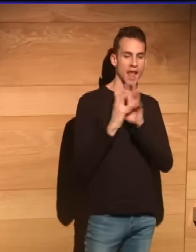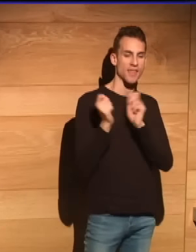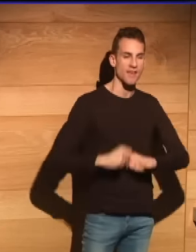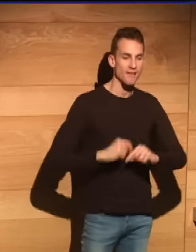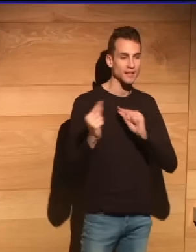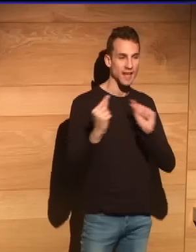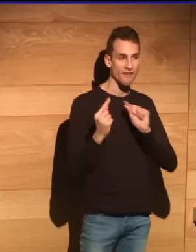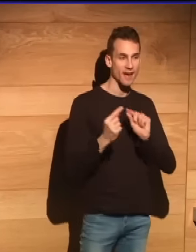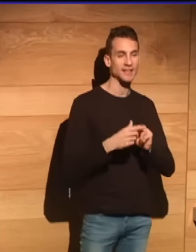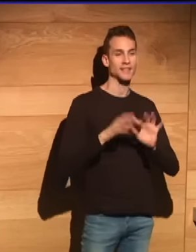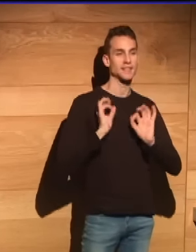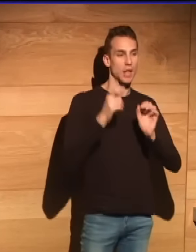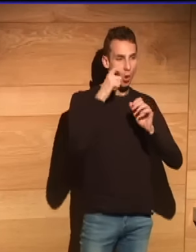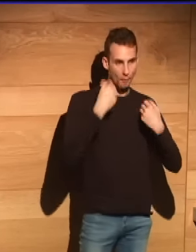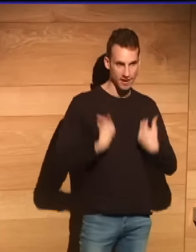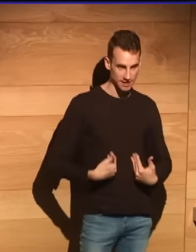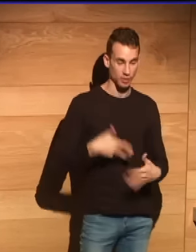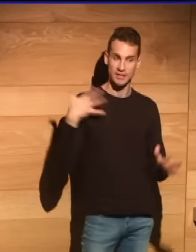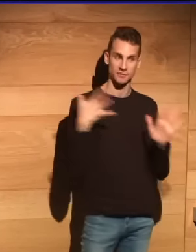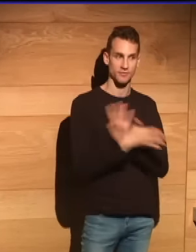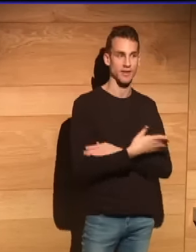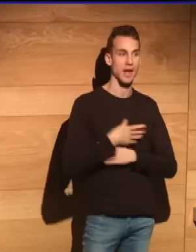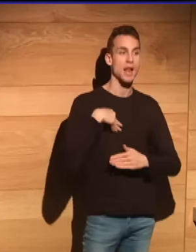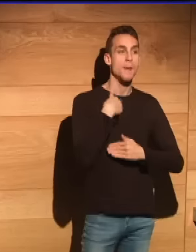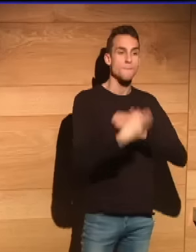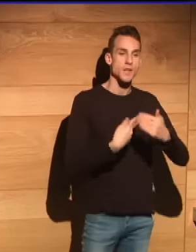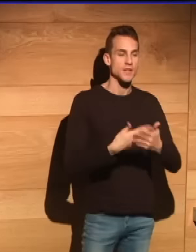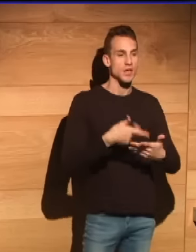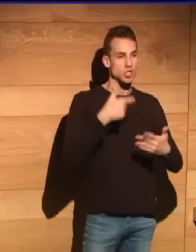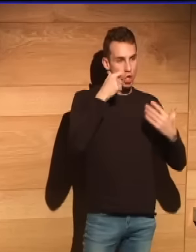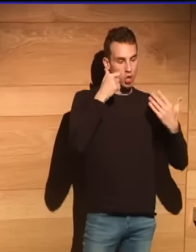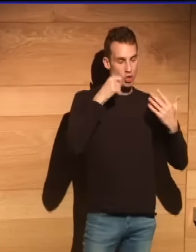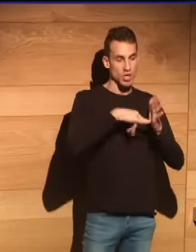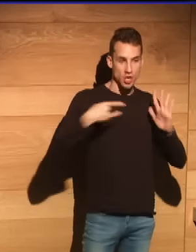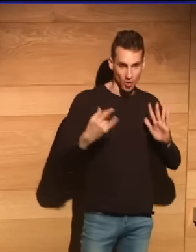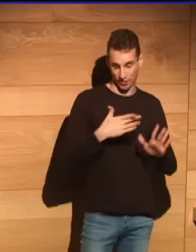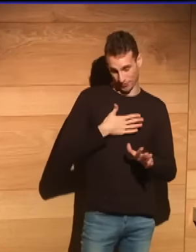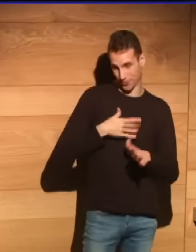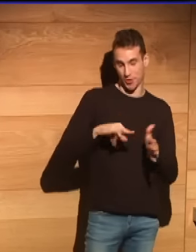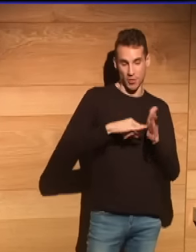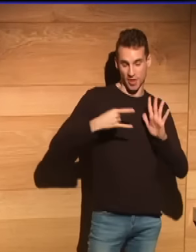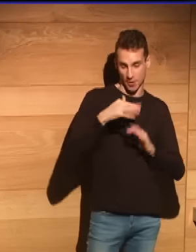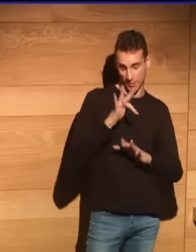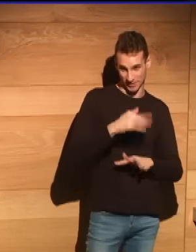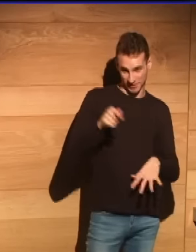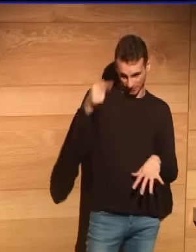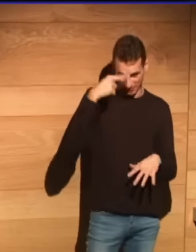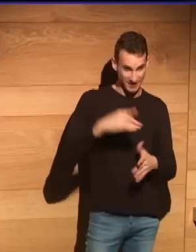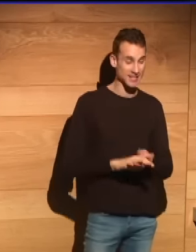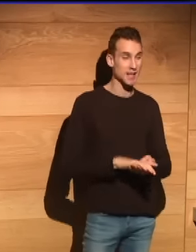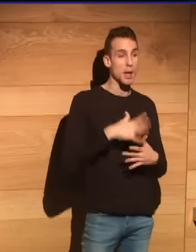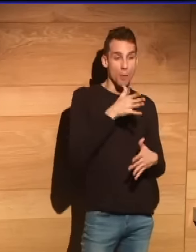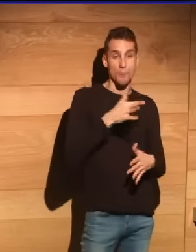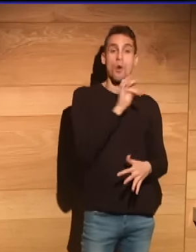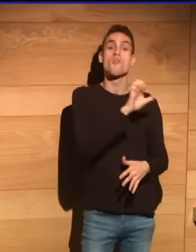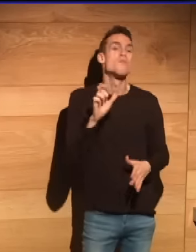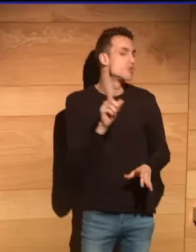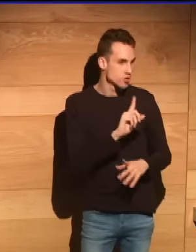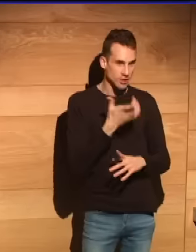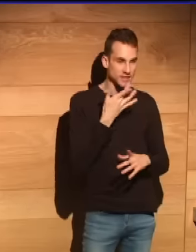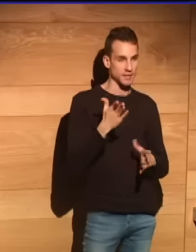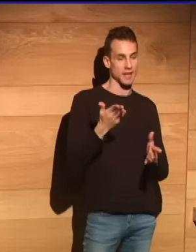significa que el progreso tecnológico, que soy una tecnopositiva como siempre, y que no por fe, sino porque los datos históricos